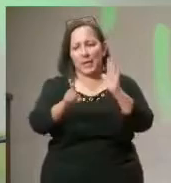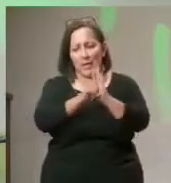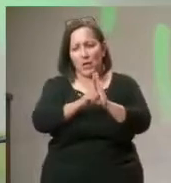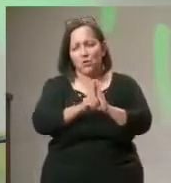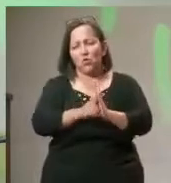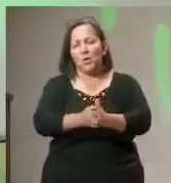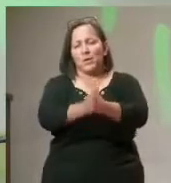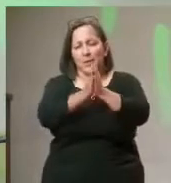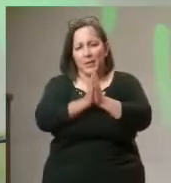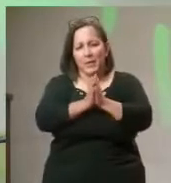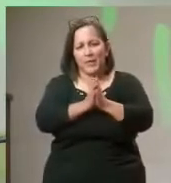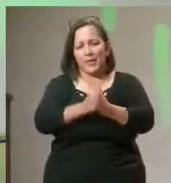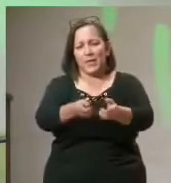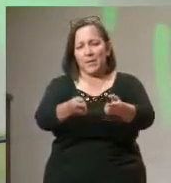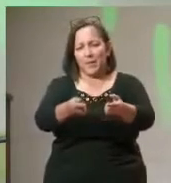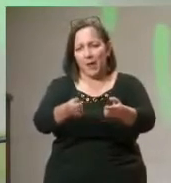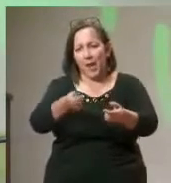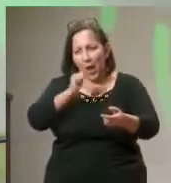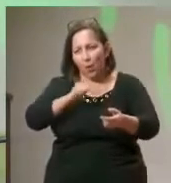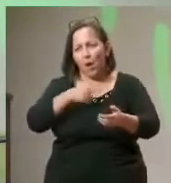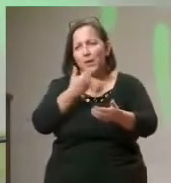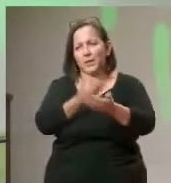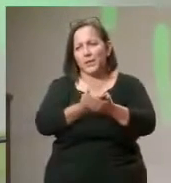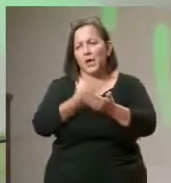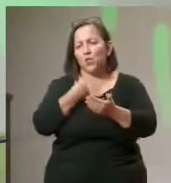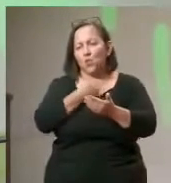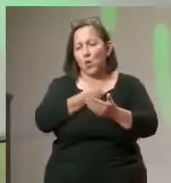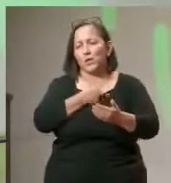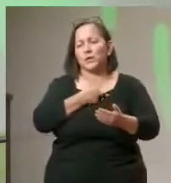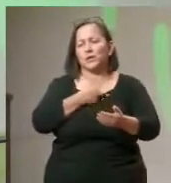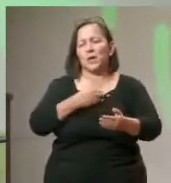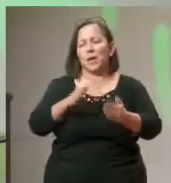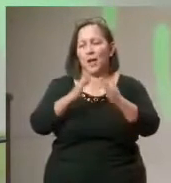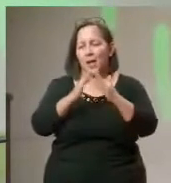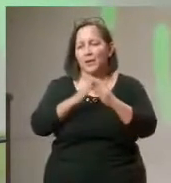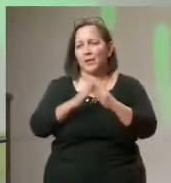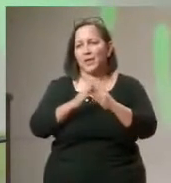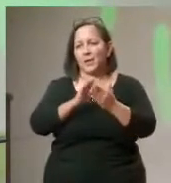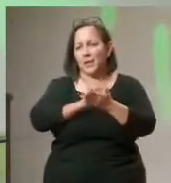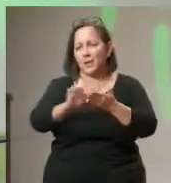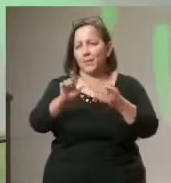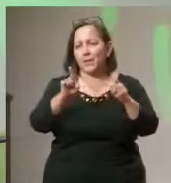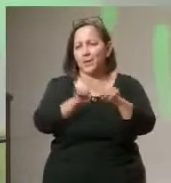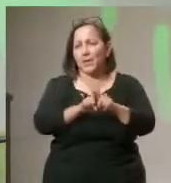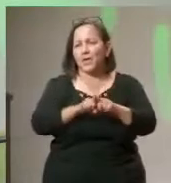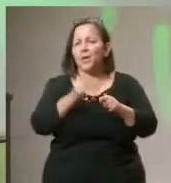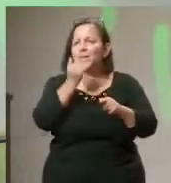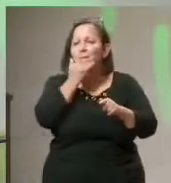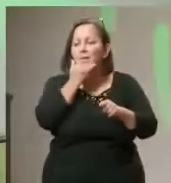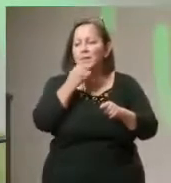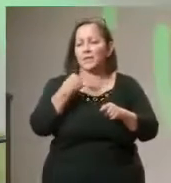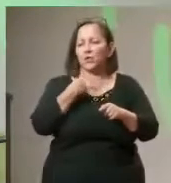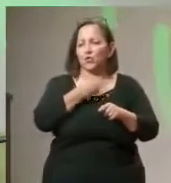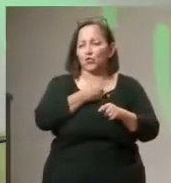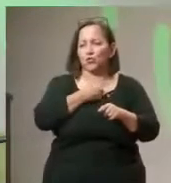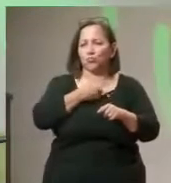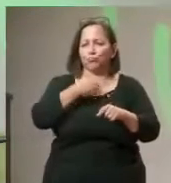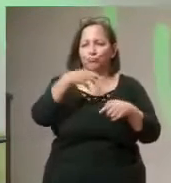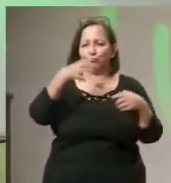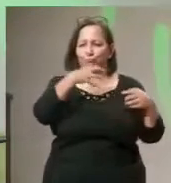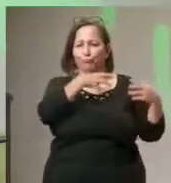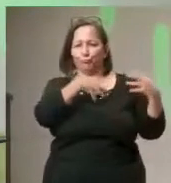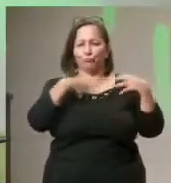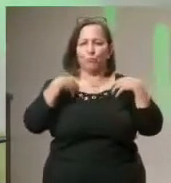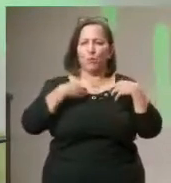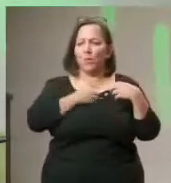en las mejores condiciones a nuestro tubo. Pero, ¿qué pasa una vez que abrimos el tubo, que nos bañamos o que le